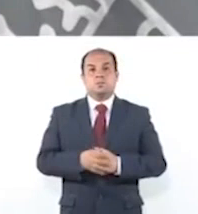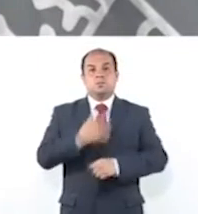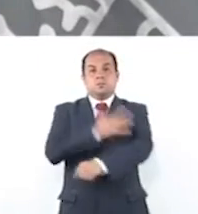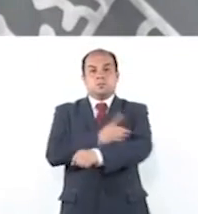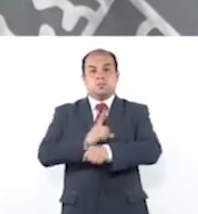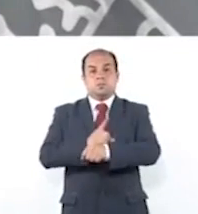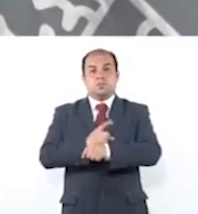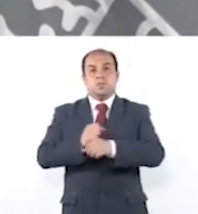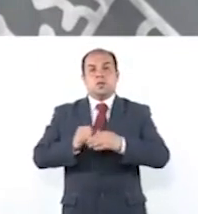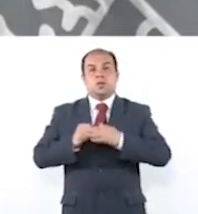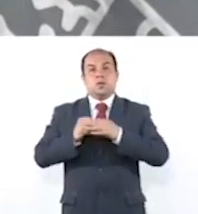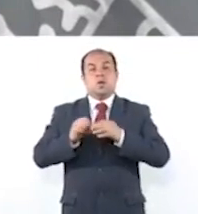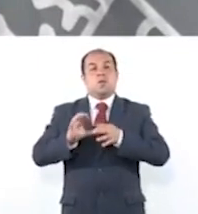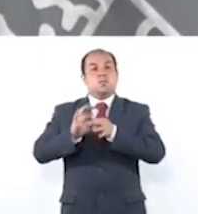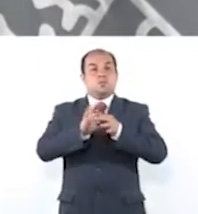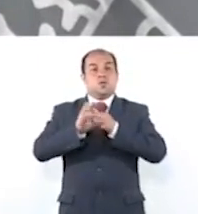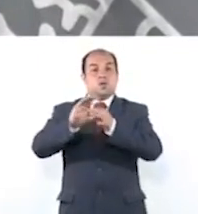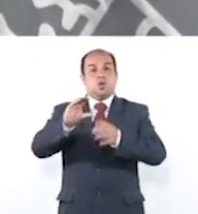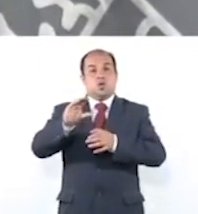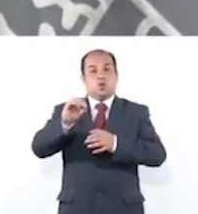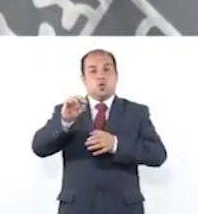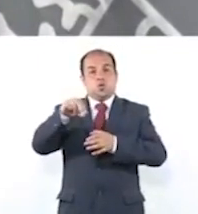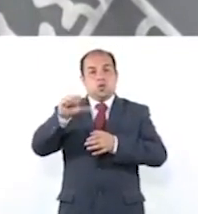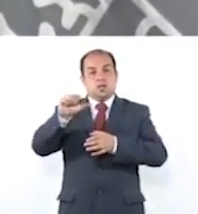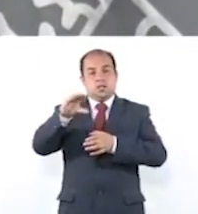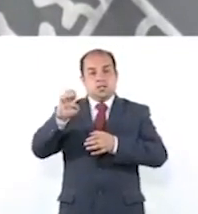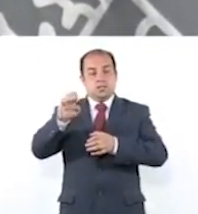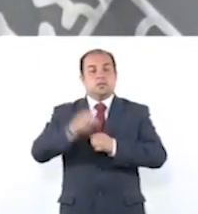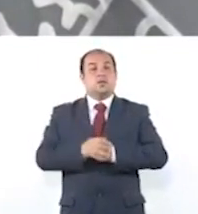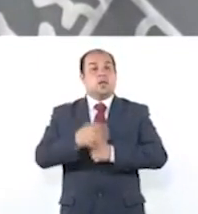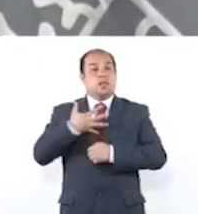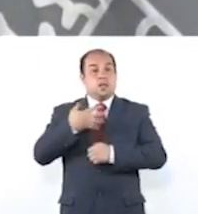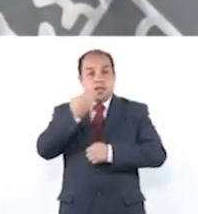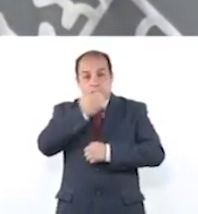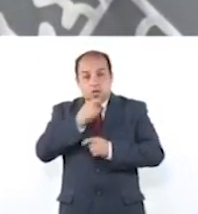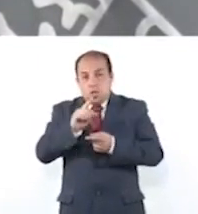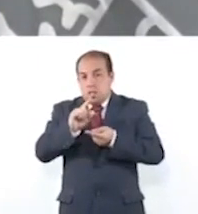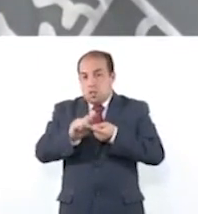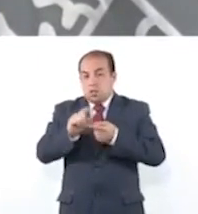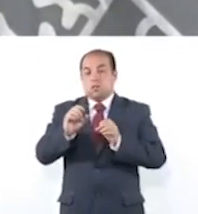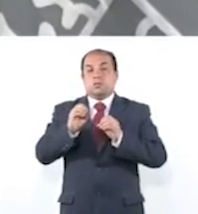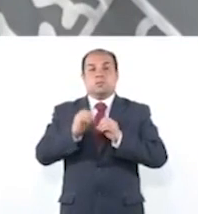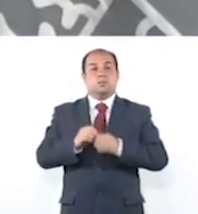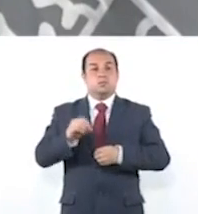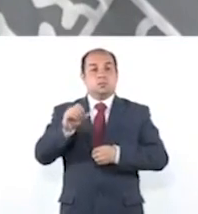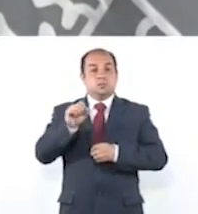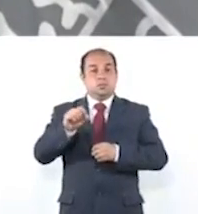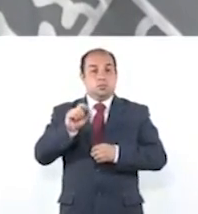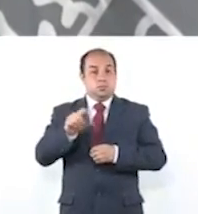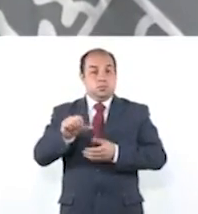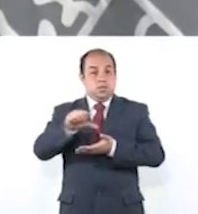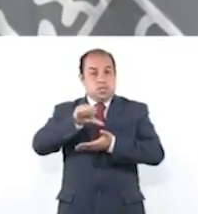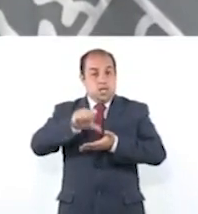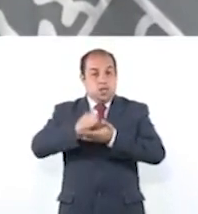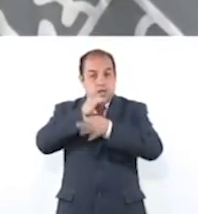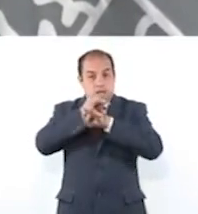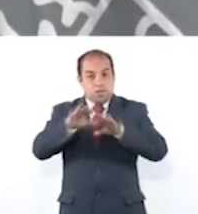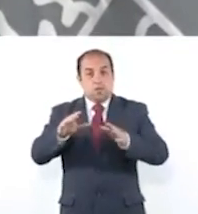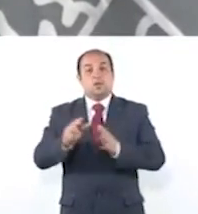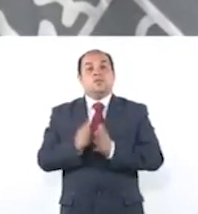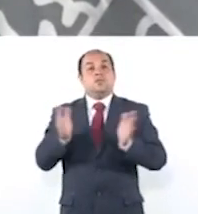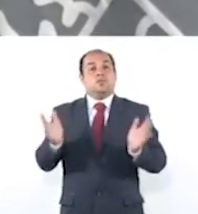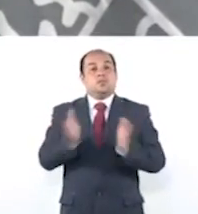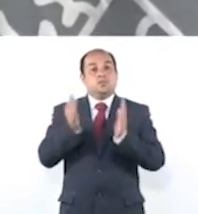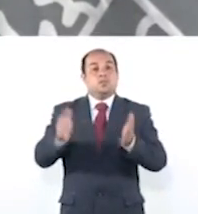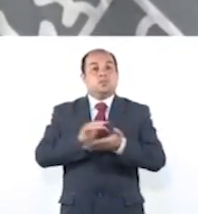Coordinar los esfuerzos con el CONACE, que tiene escuelitas y centros de promoción de la lectura en